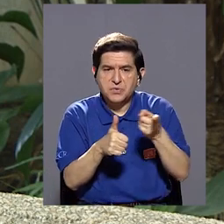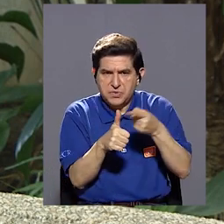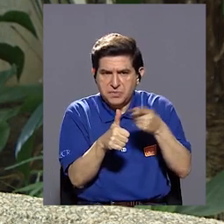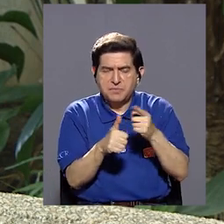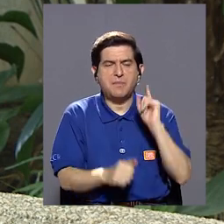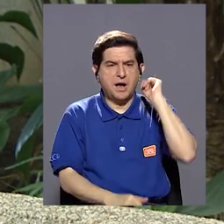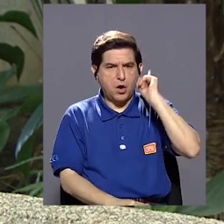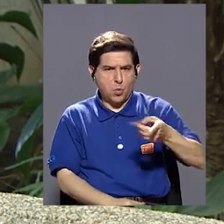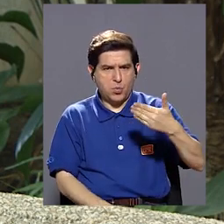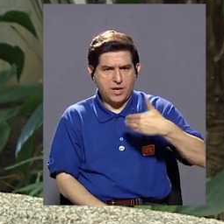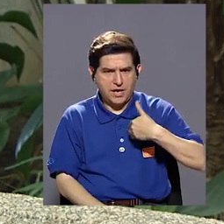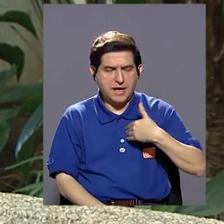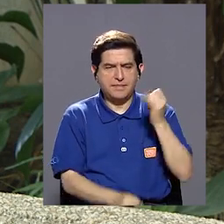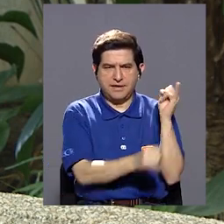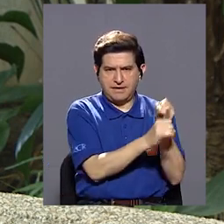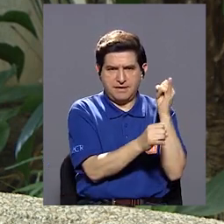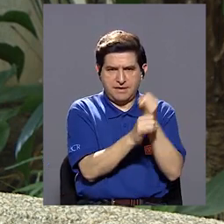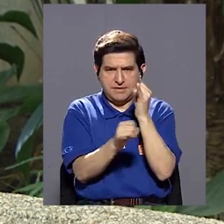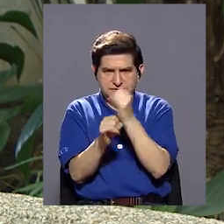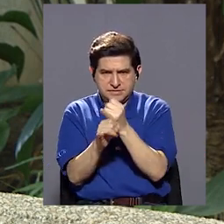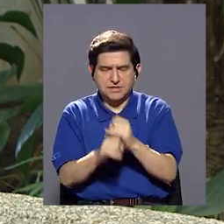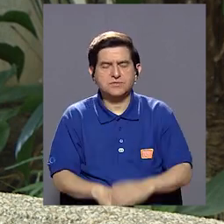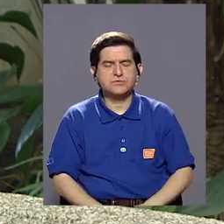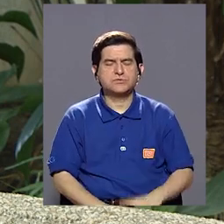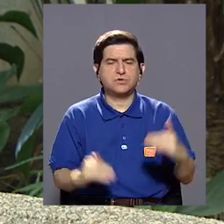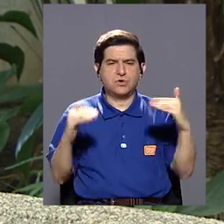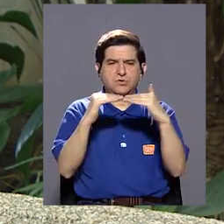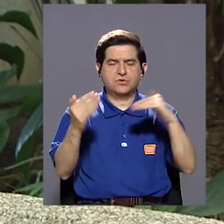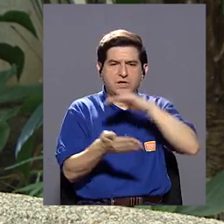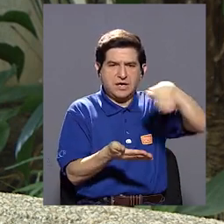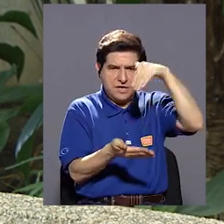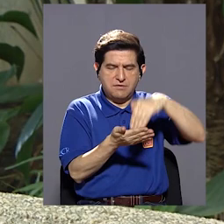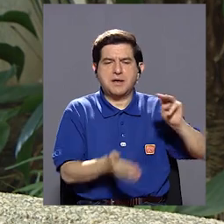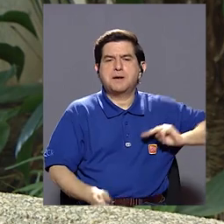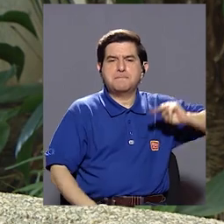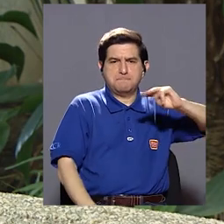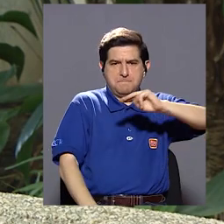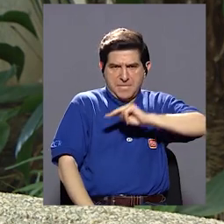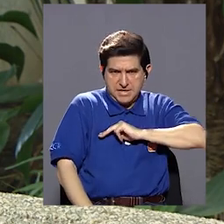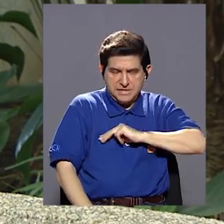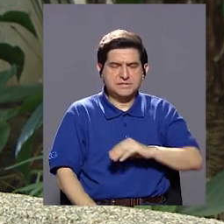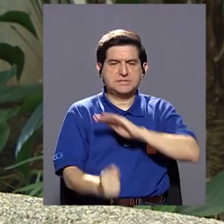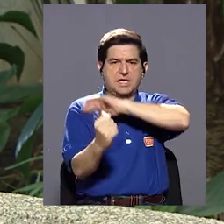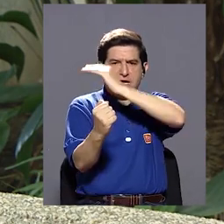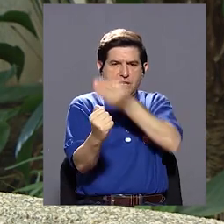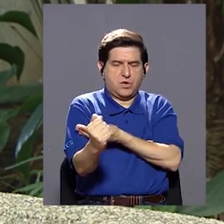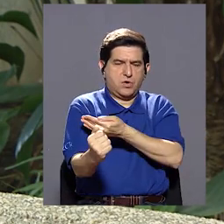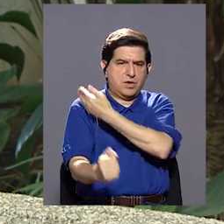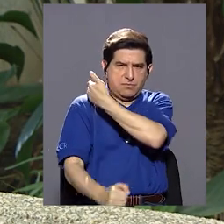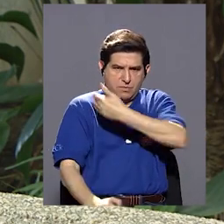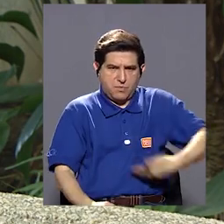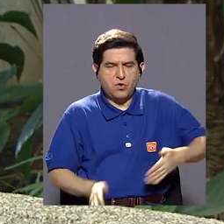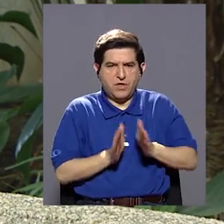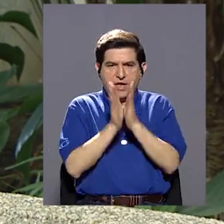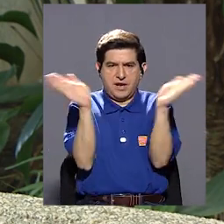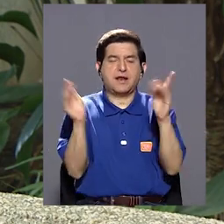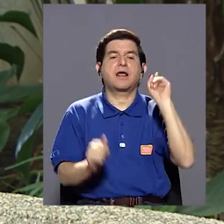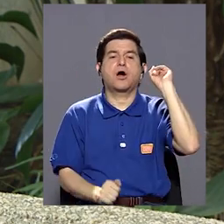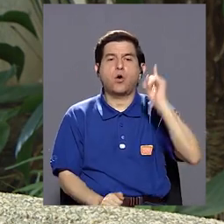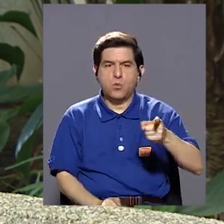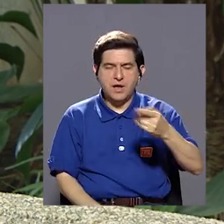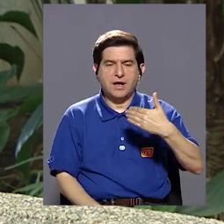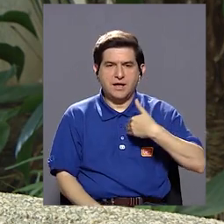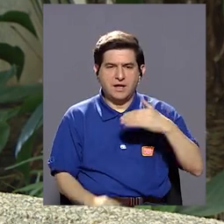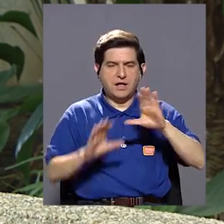primero obliga a tener a las instituciones, por lo menos del nivel central, ministerios y poder ejecutivo en general, obliga